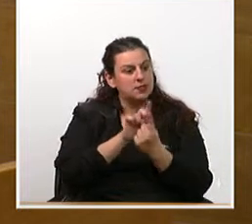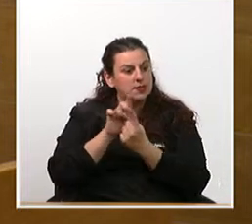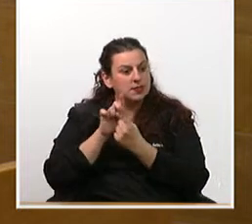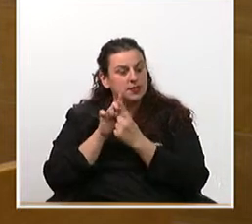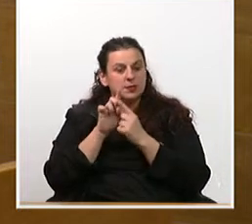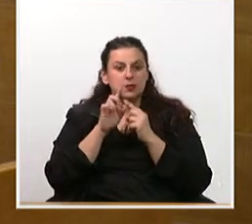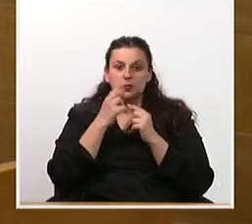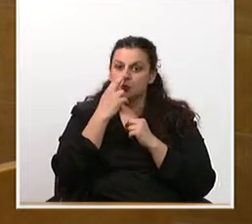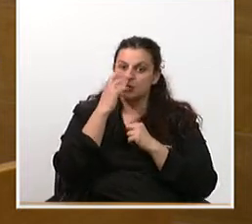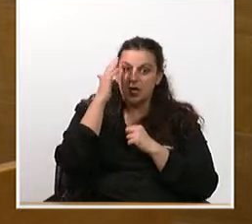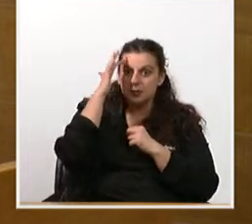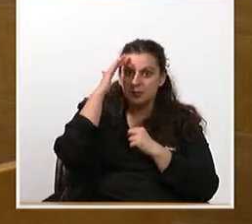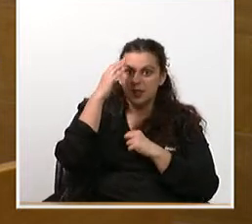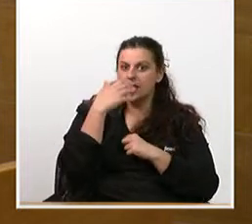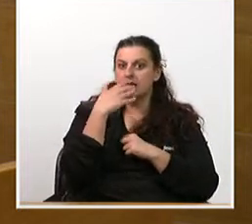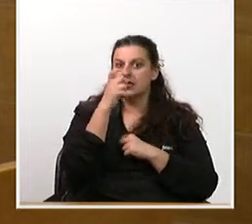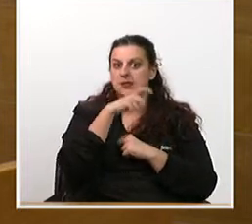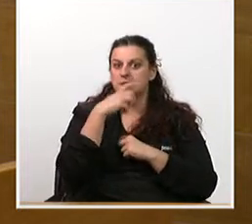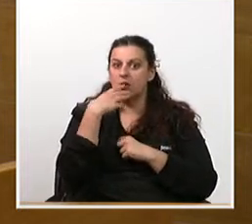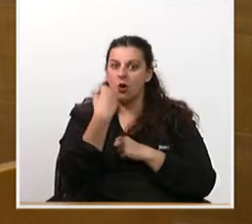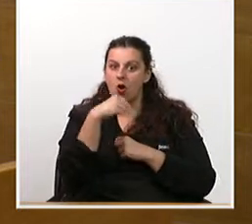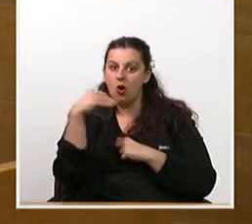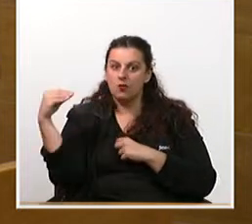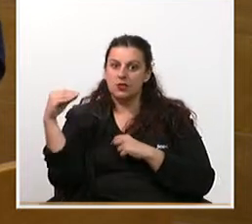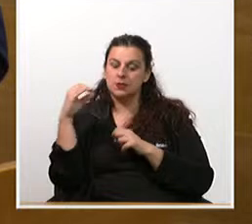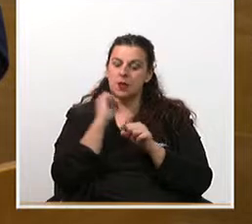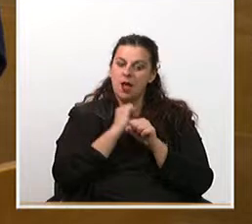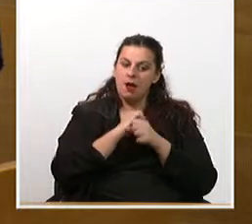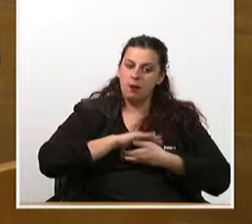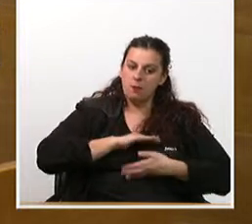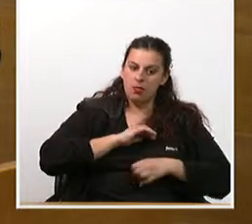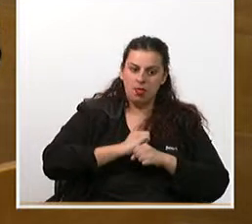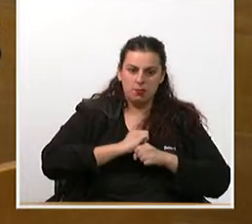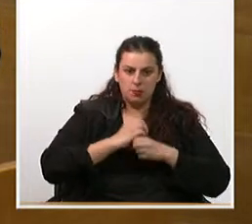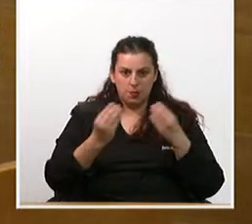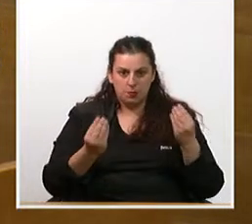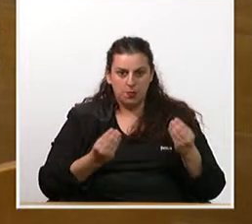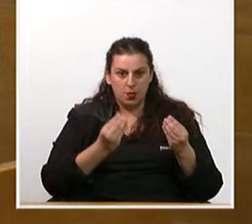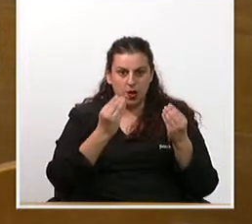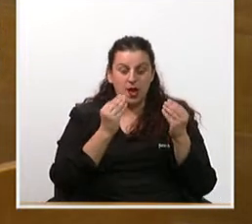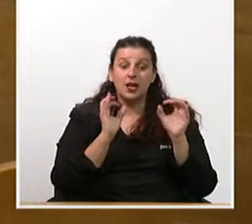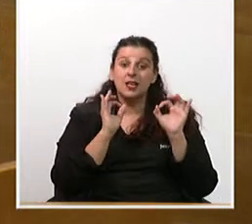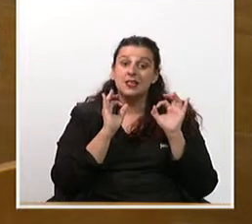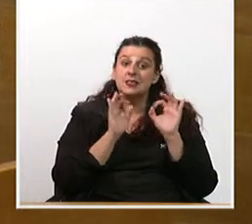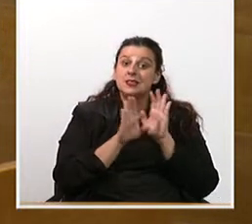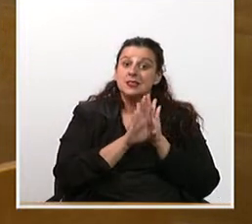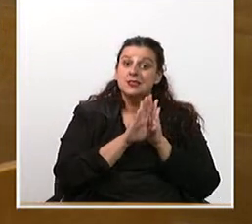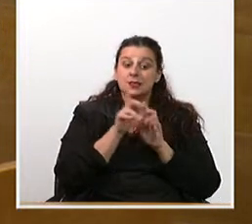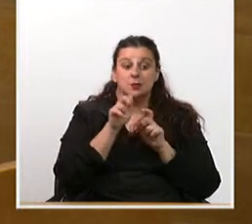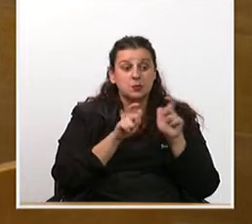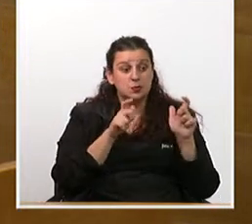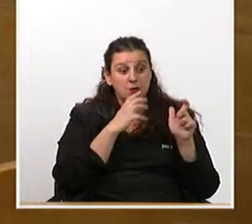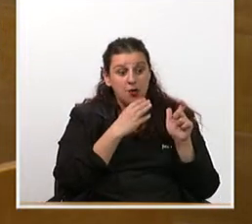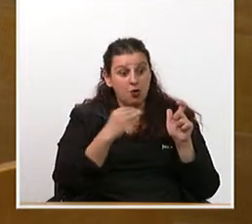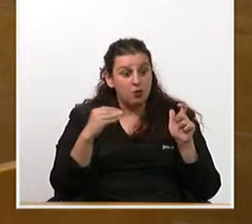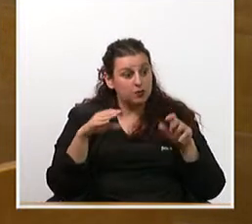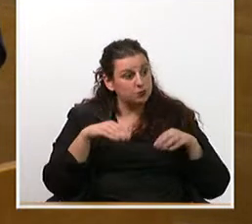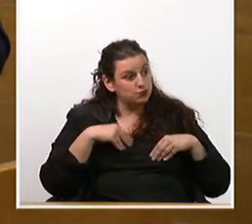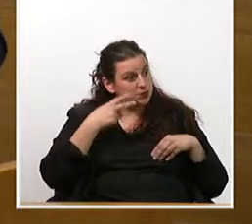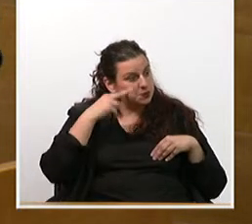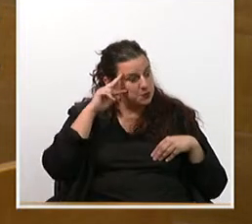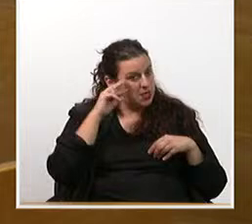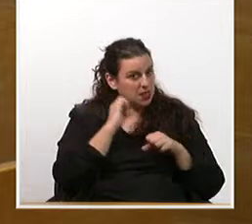aspiraciones de los jóvenes para mejorar su empleabilidad y propiciar que las personas jóvenes adquieran experiencia